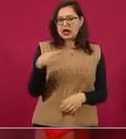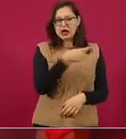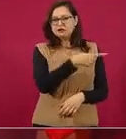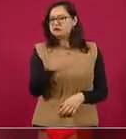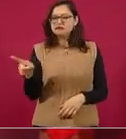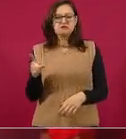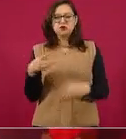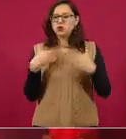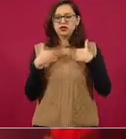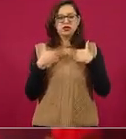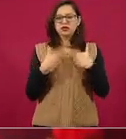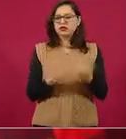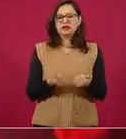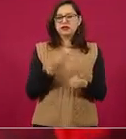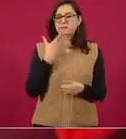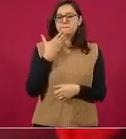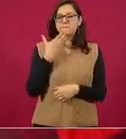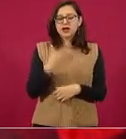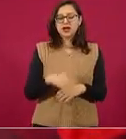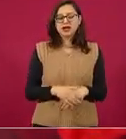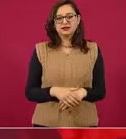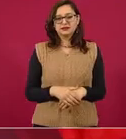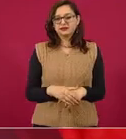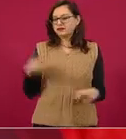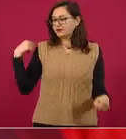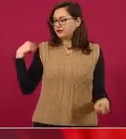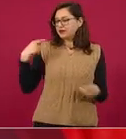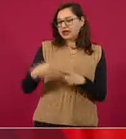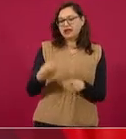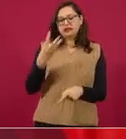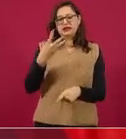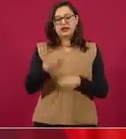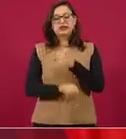estamos impulsando una transformación,